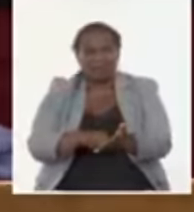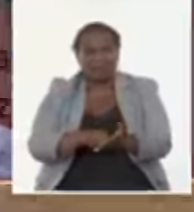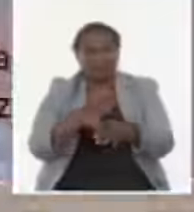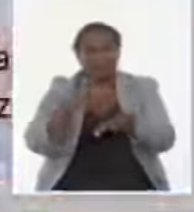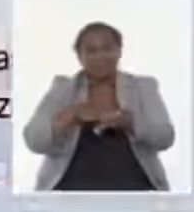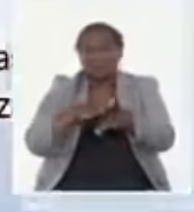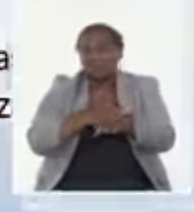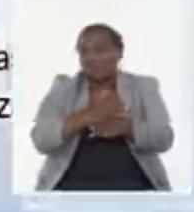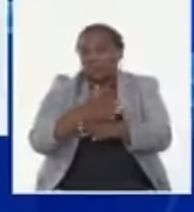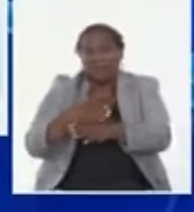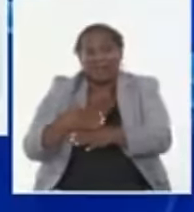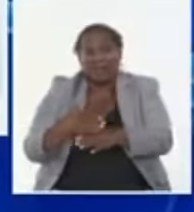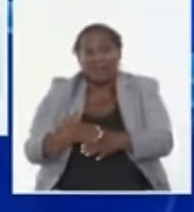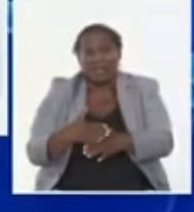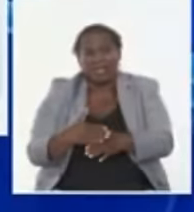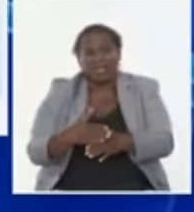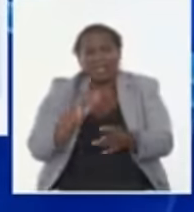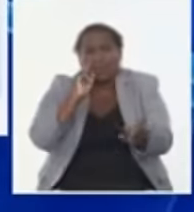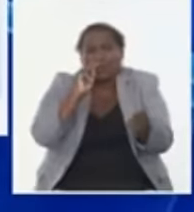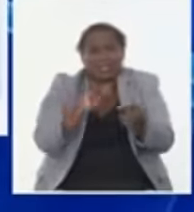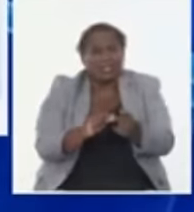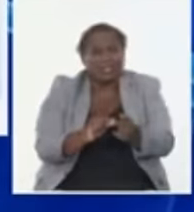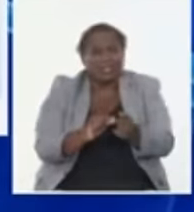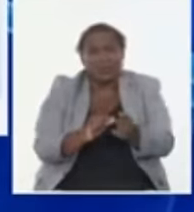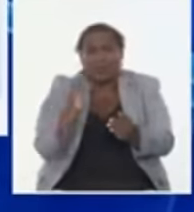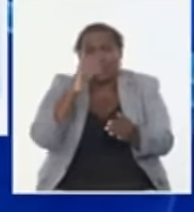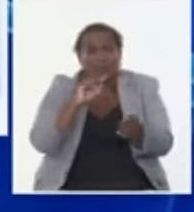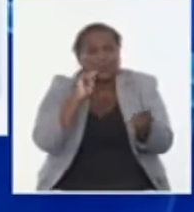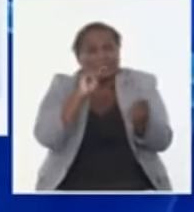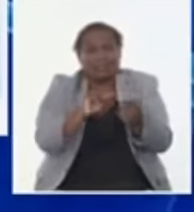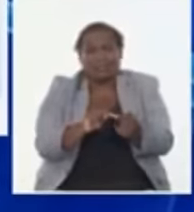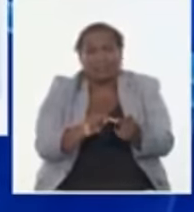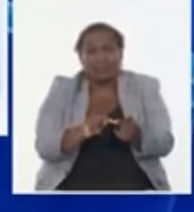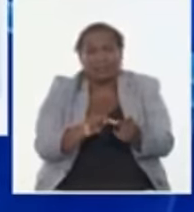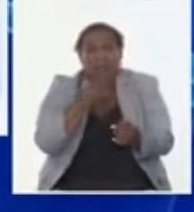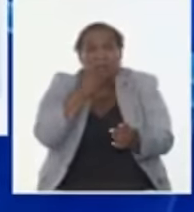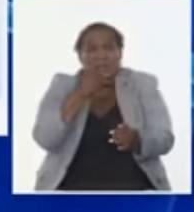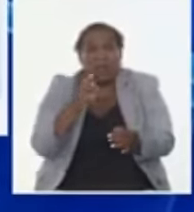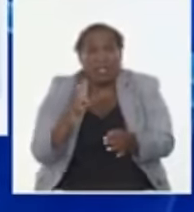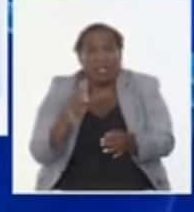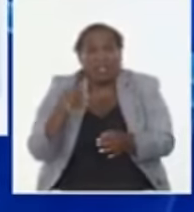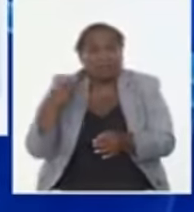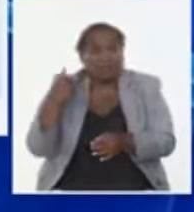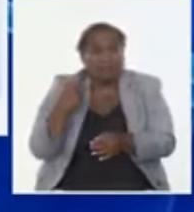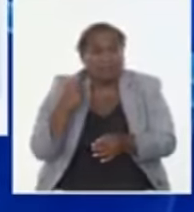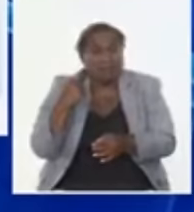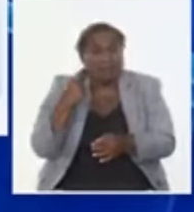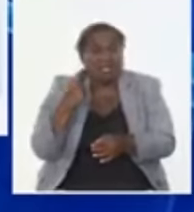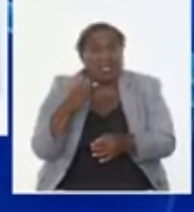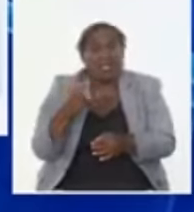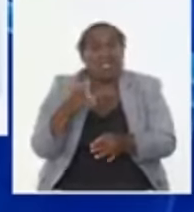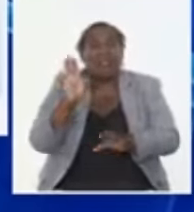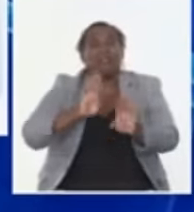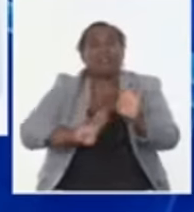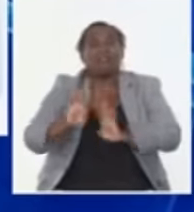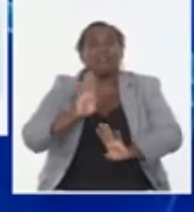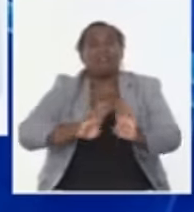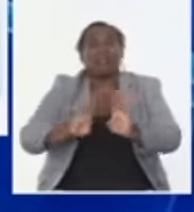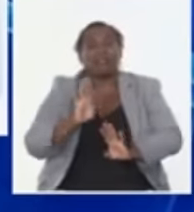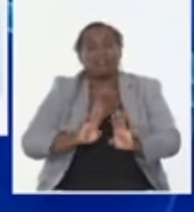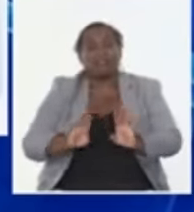múltiples factores objetivos y subjetivos entre los que se pudieran señalar. Primero, defender lo que siempre